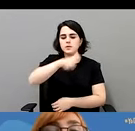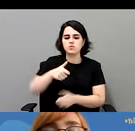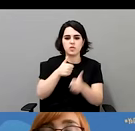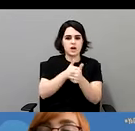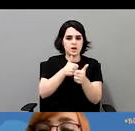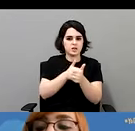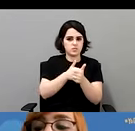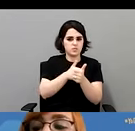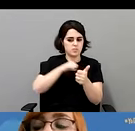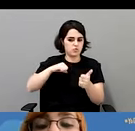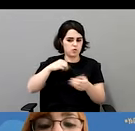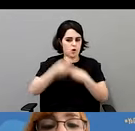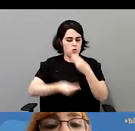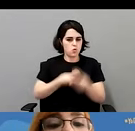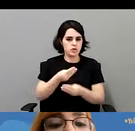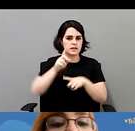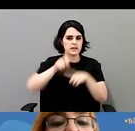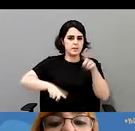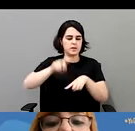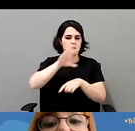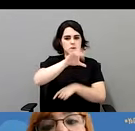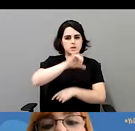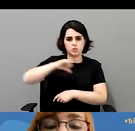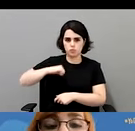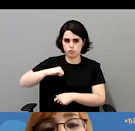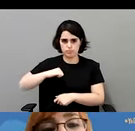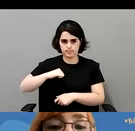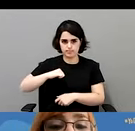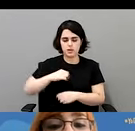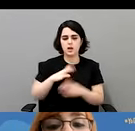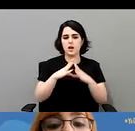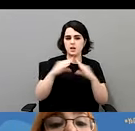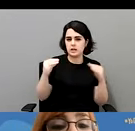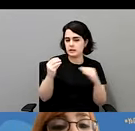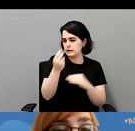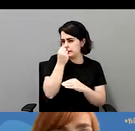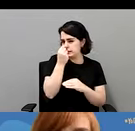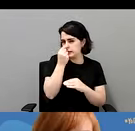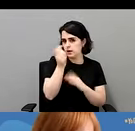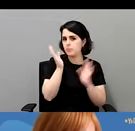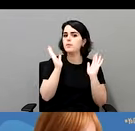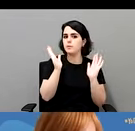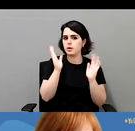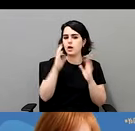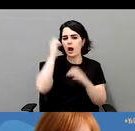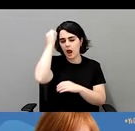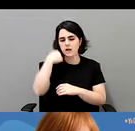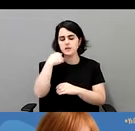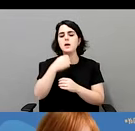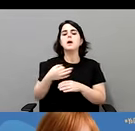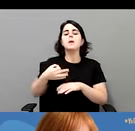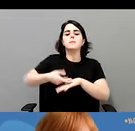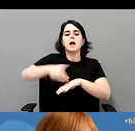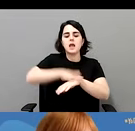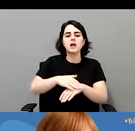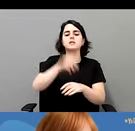asistencia personal según las comunidades autónomas. Andalucía muy poquito, pero ojo, tenemos Aragón, Baleares,